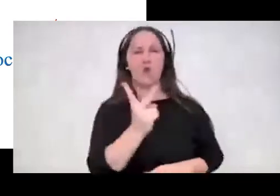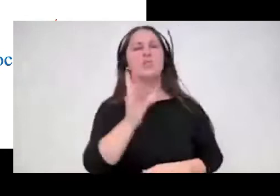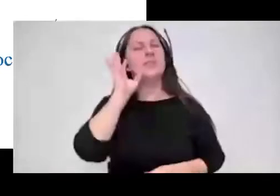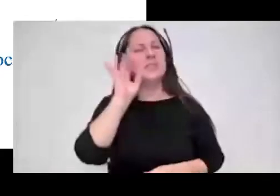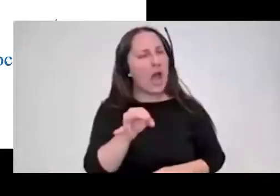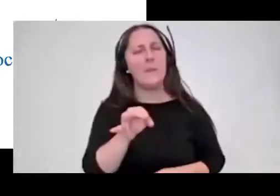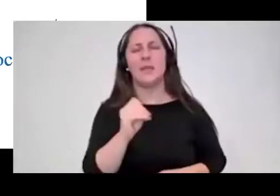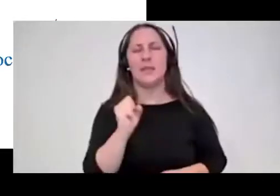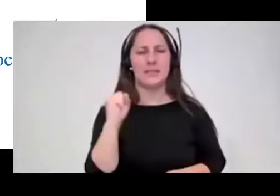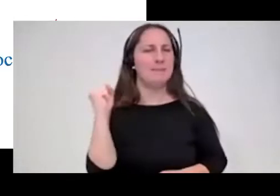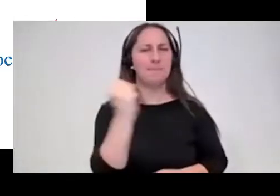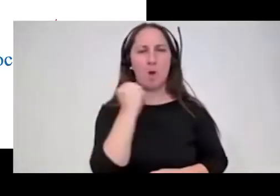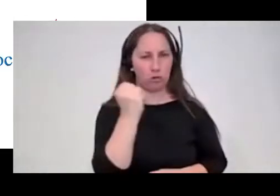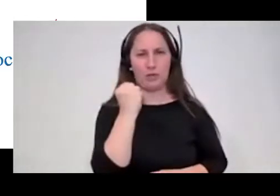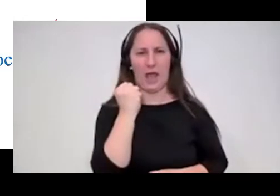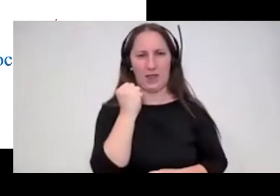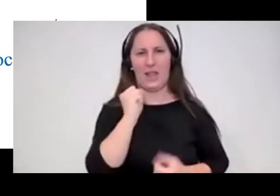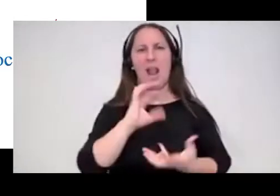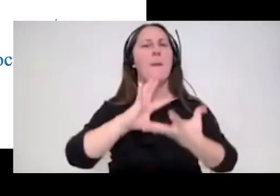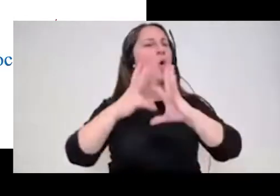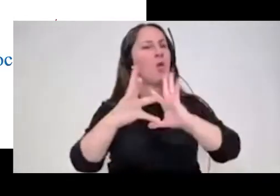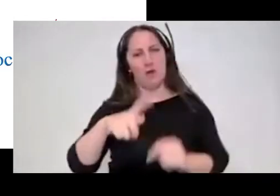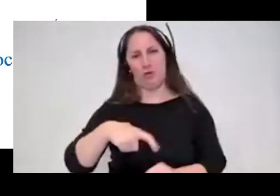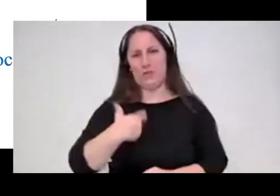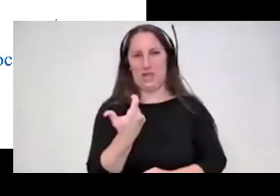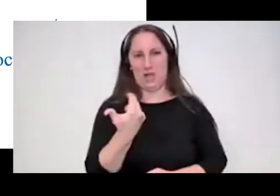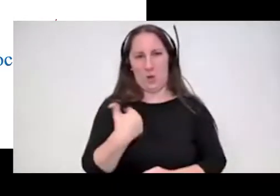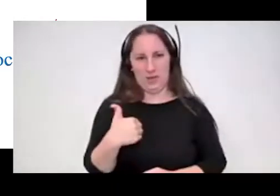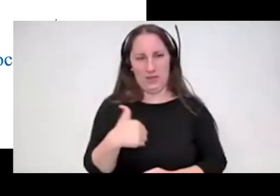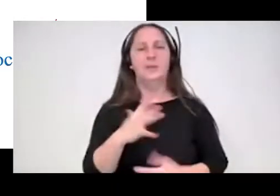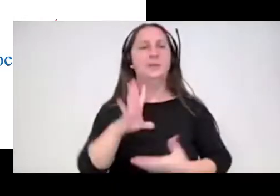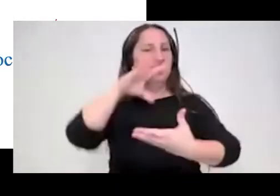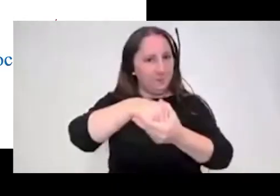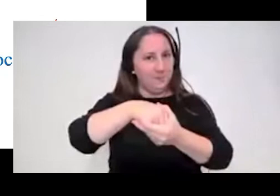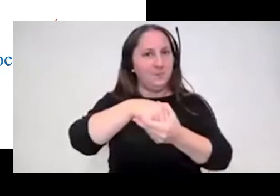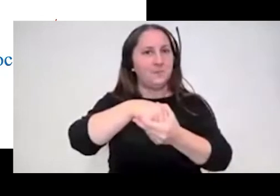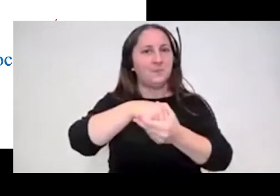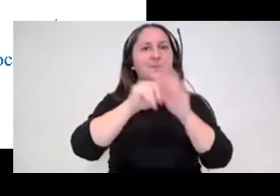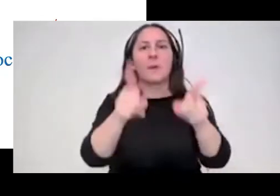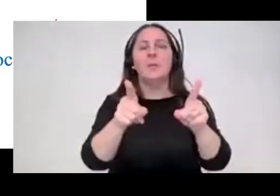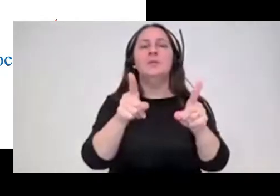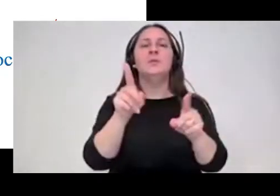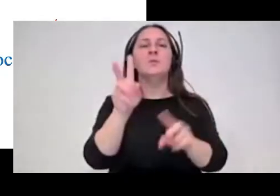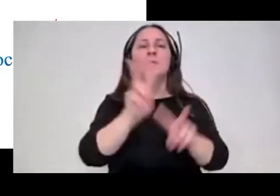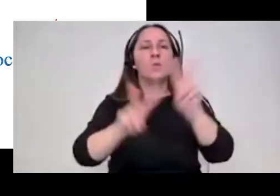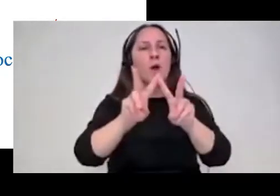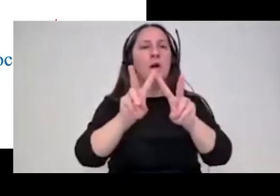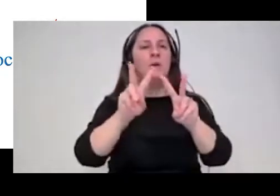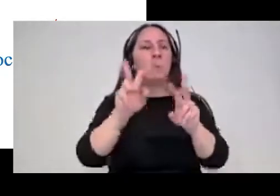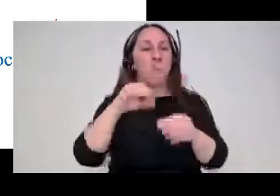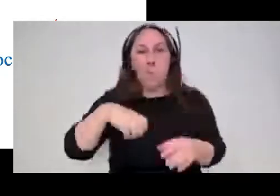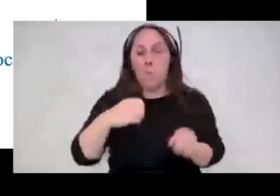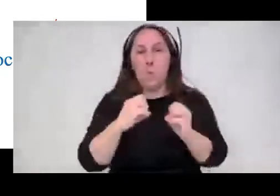que tiene el modelo sindical argentino y la implicancia de desbaratar ese modelo, que es uno de